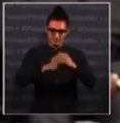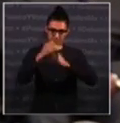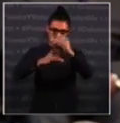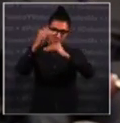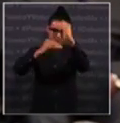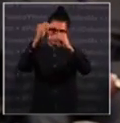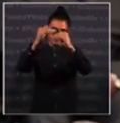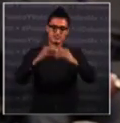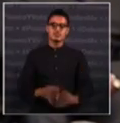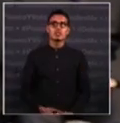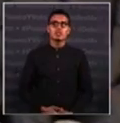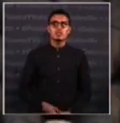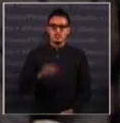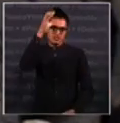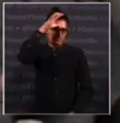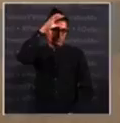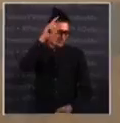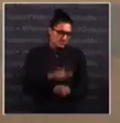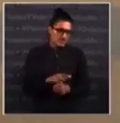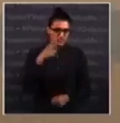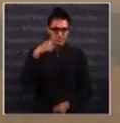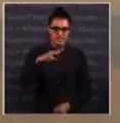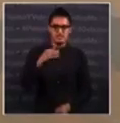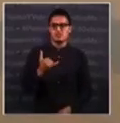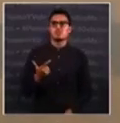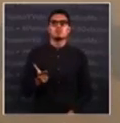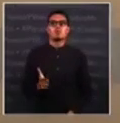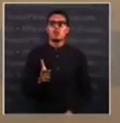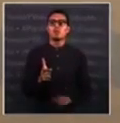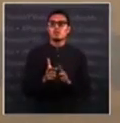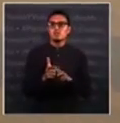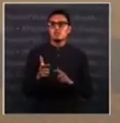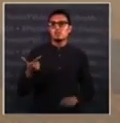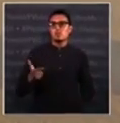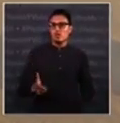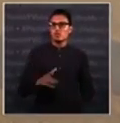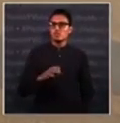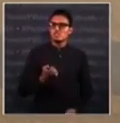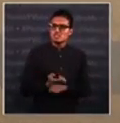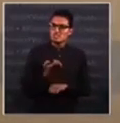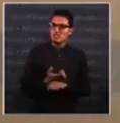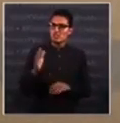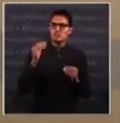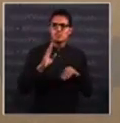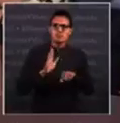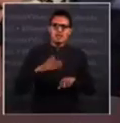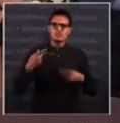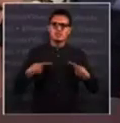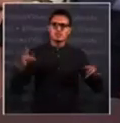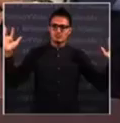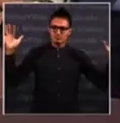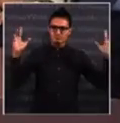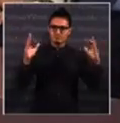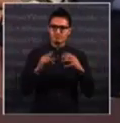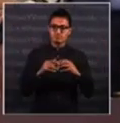cultural de Guanajuato y de México. Guanajuato es un Estado que atrae a muchos turistas. De hecho, somos el 6º destino más